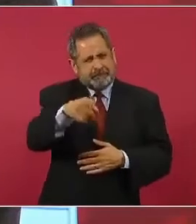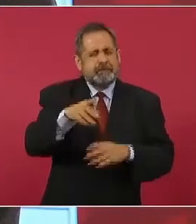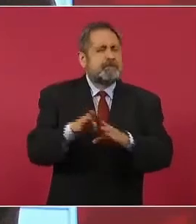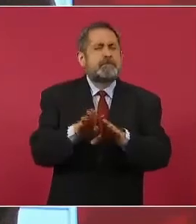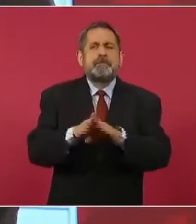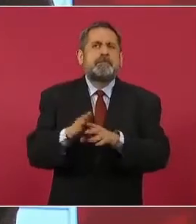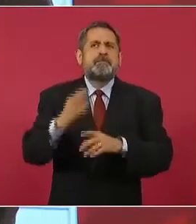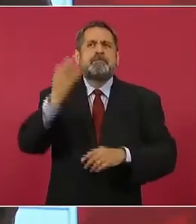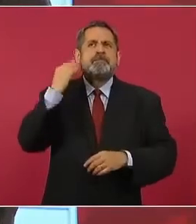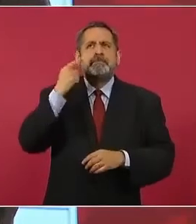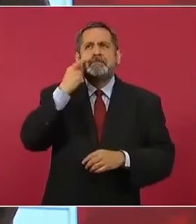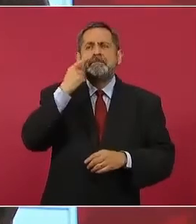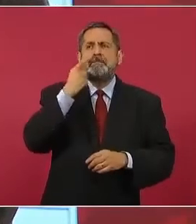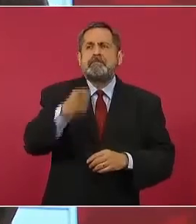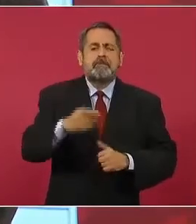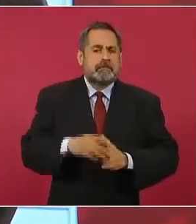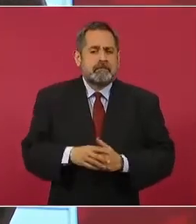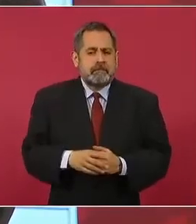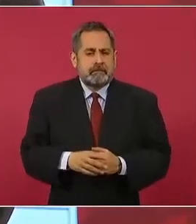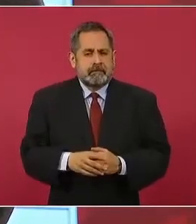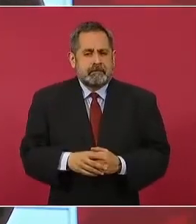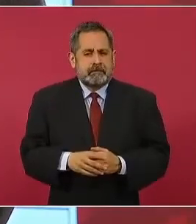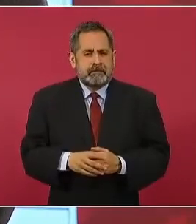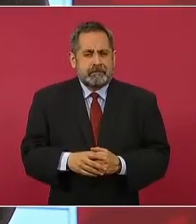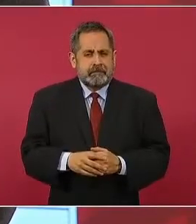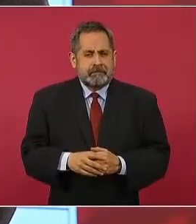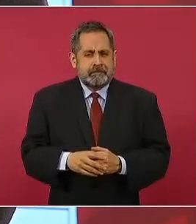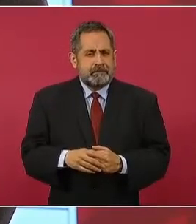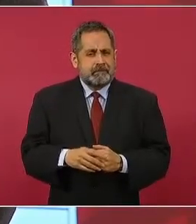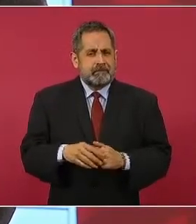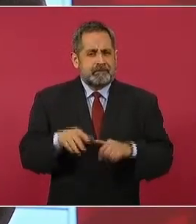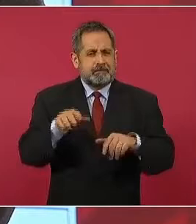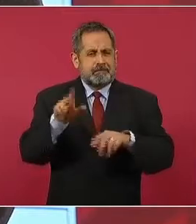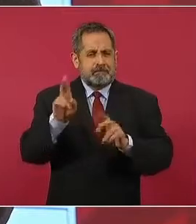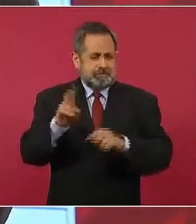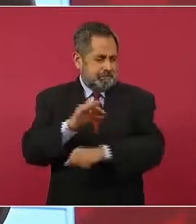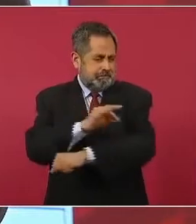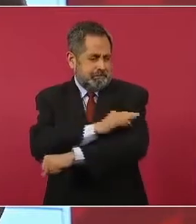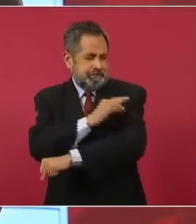la importancia de tener una vacuna.